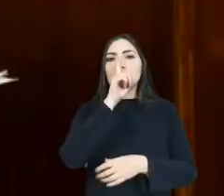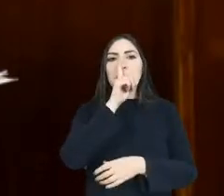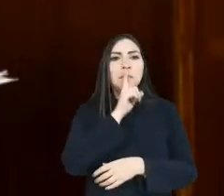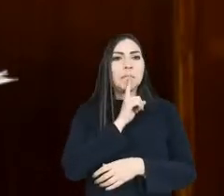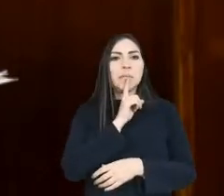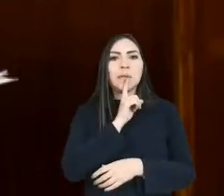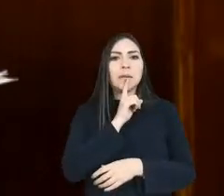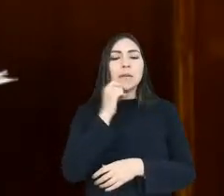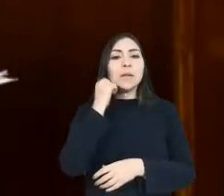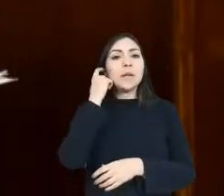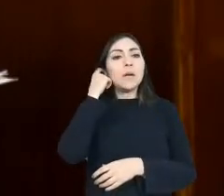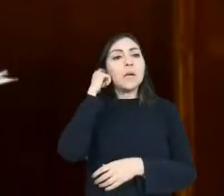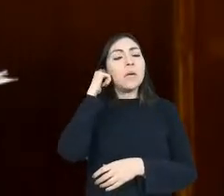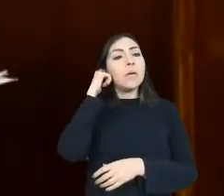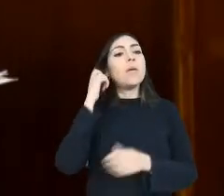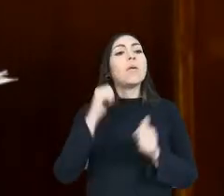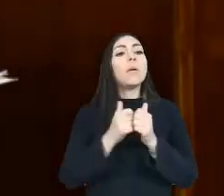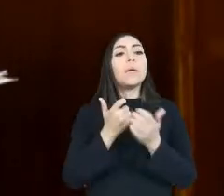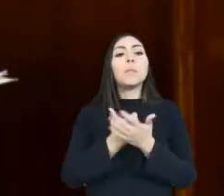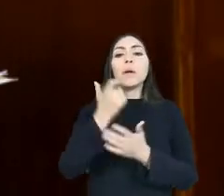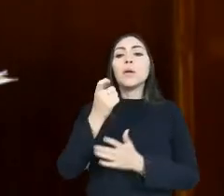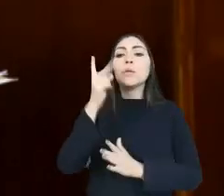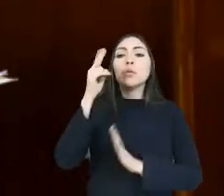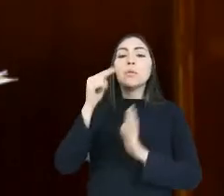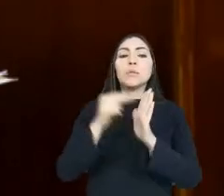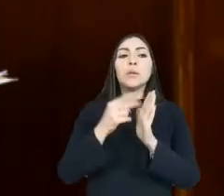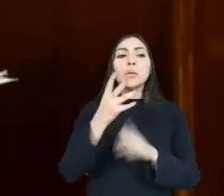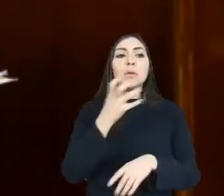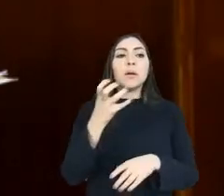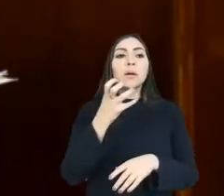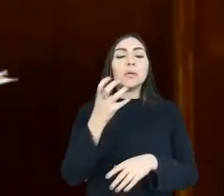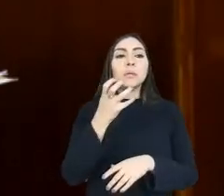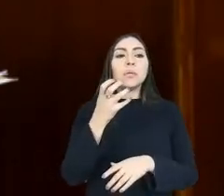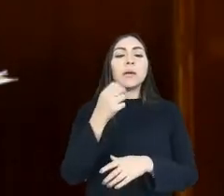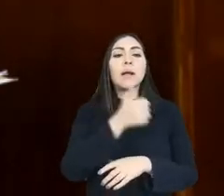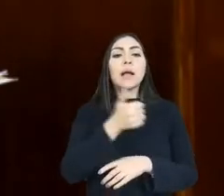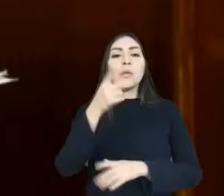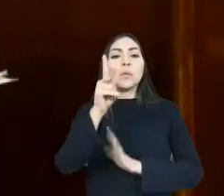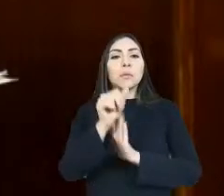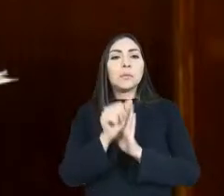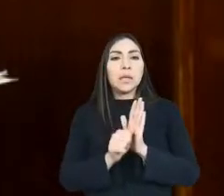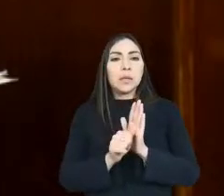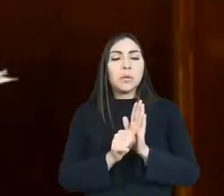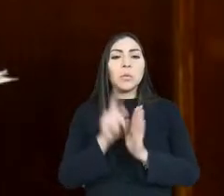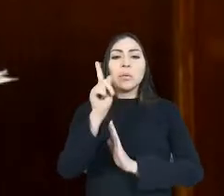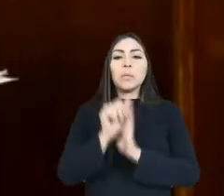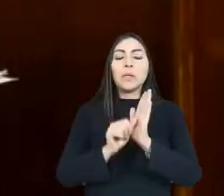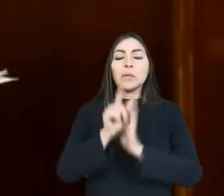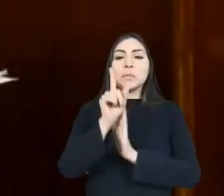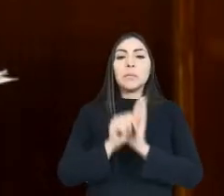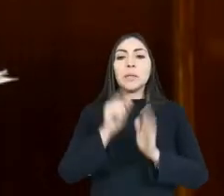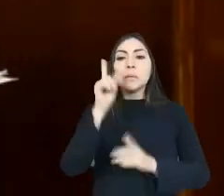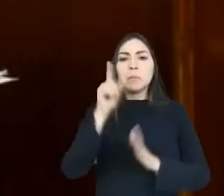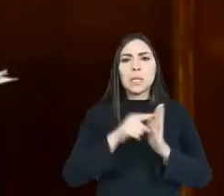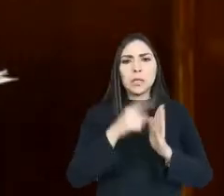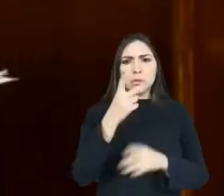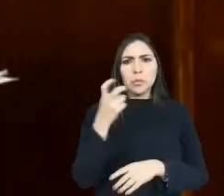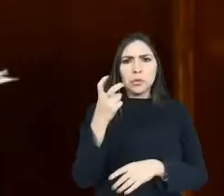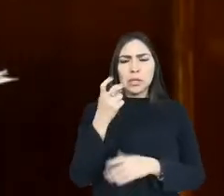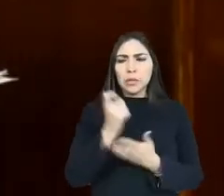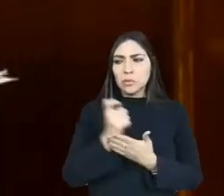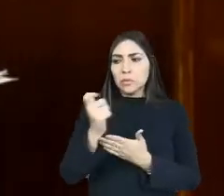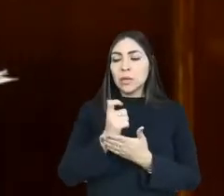pago, un apoyo de 2.400 pesos al bimestre, 1.200 al mes, que está condicionado en todos los